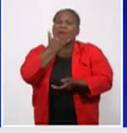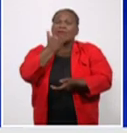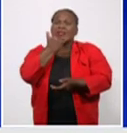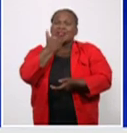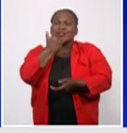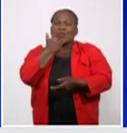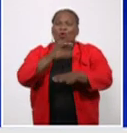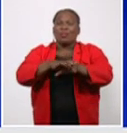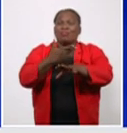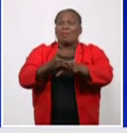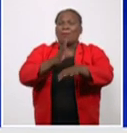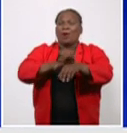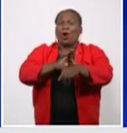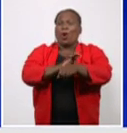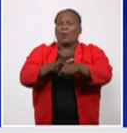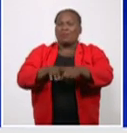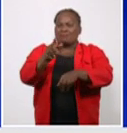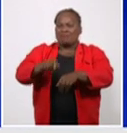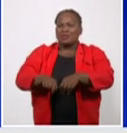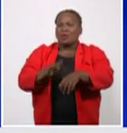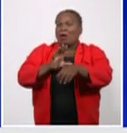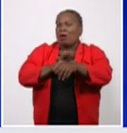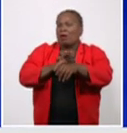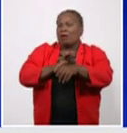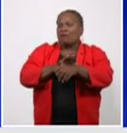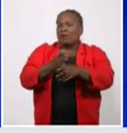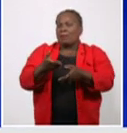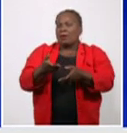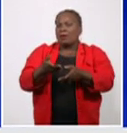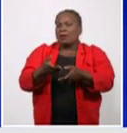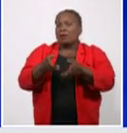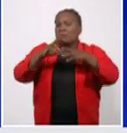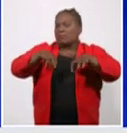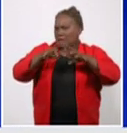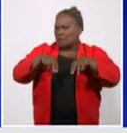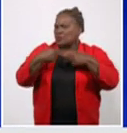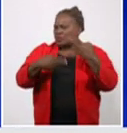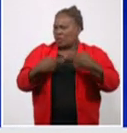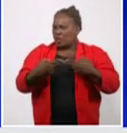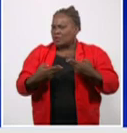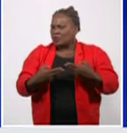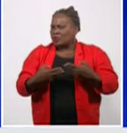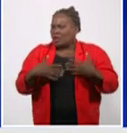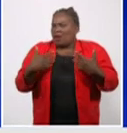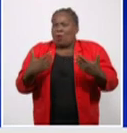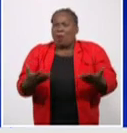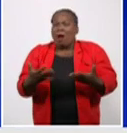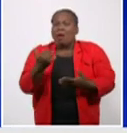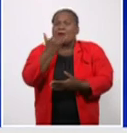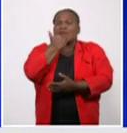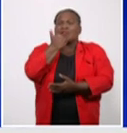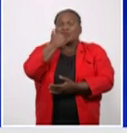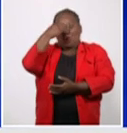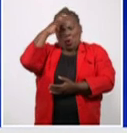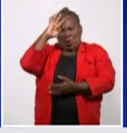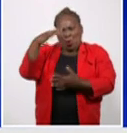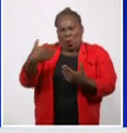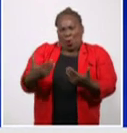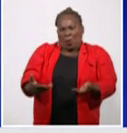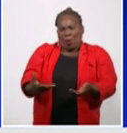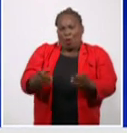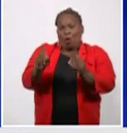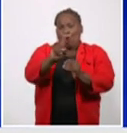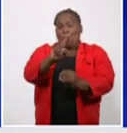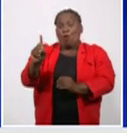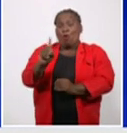partir de los estudios que se han hecho al respecto en el país? Es la primera pregunta. ¿Qué incidencia tiene este fenómeno en Cuba a 11 meses